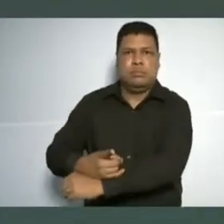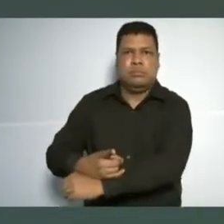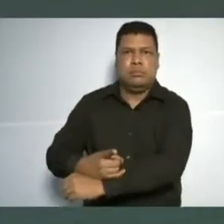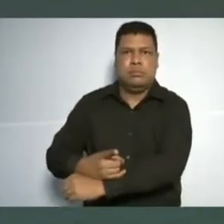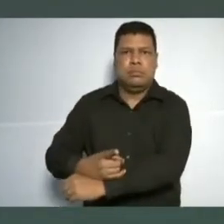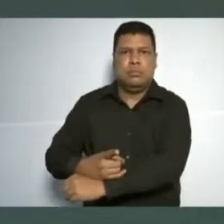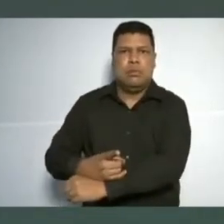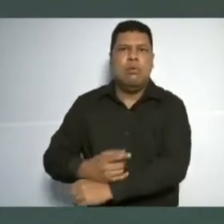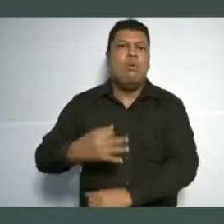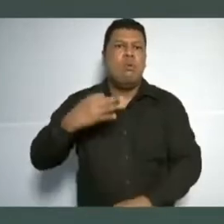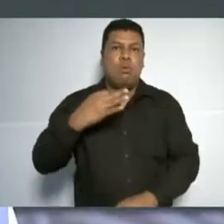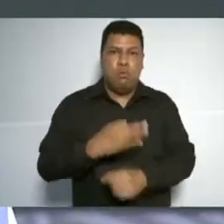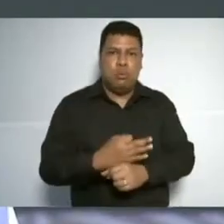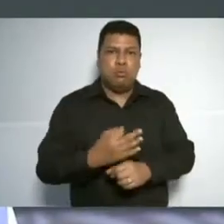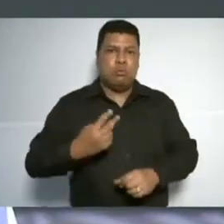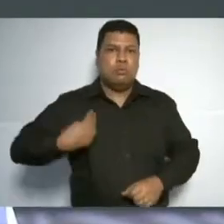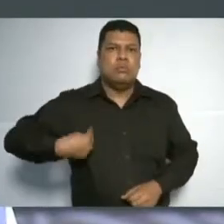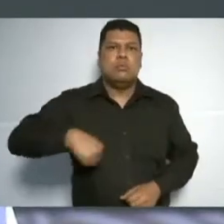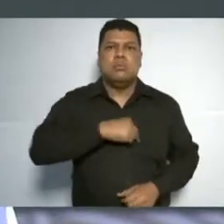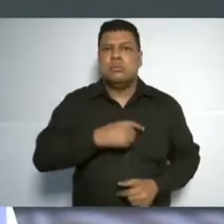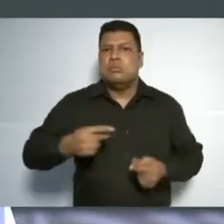el combatir la corrupción.